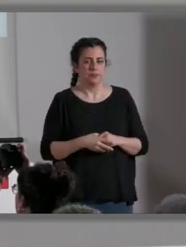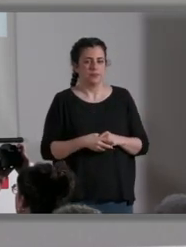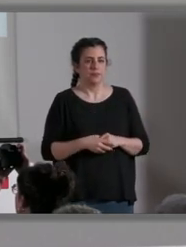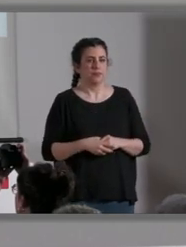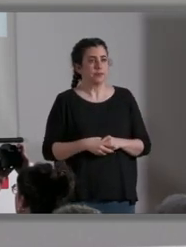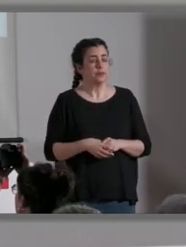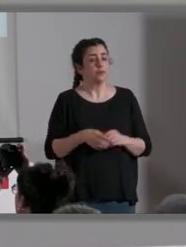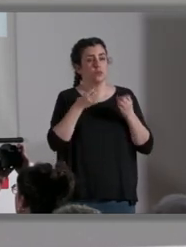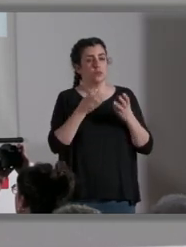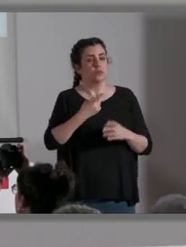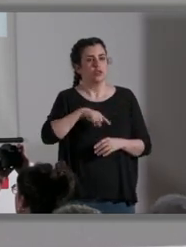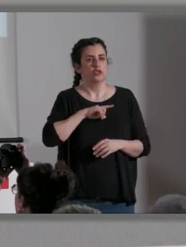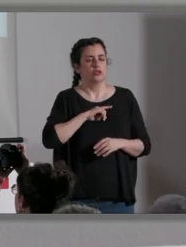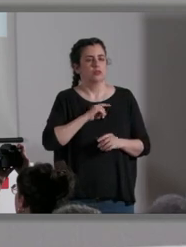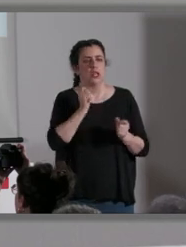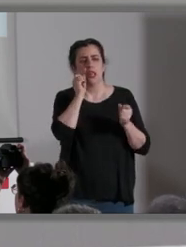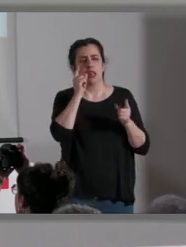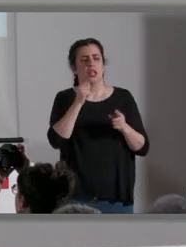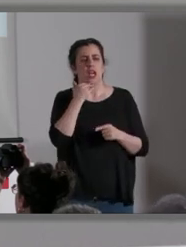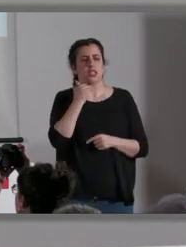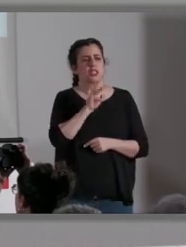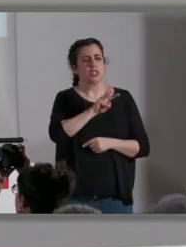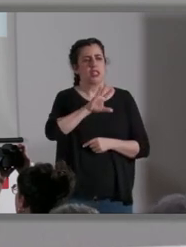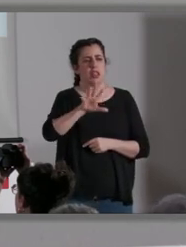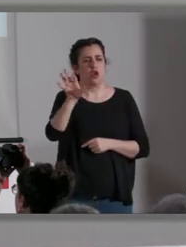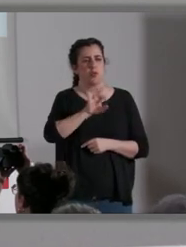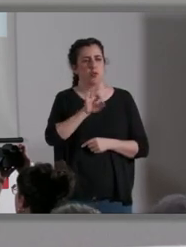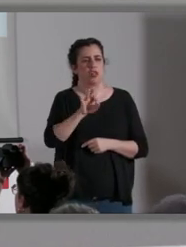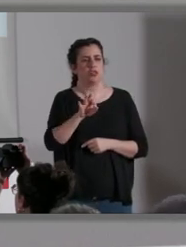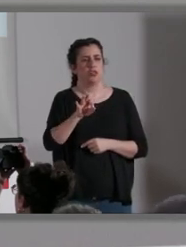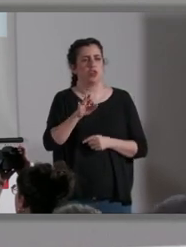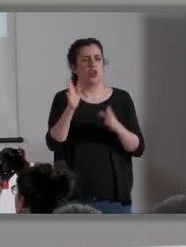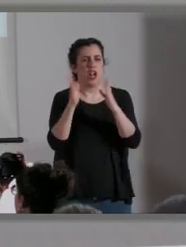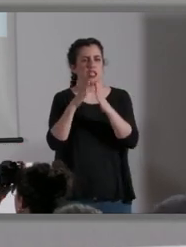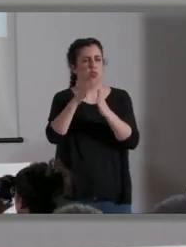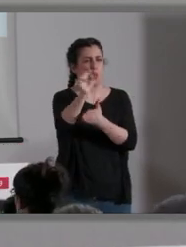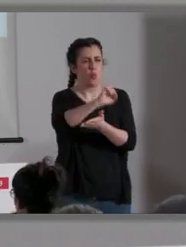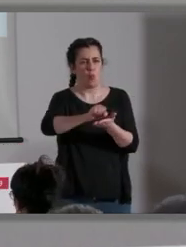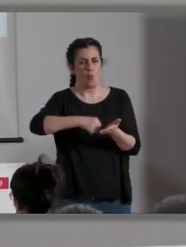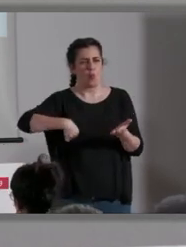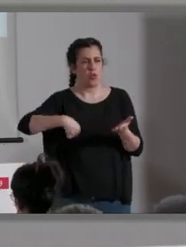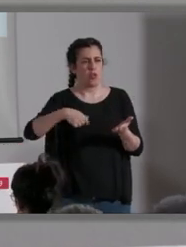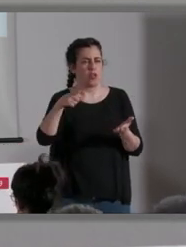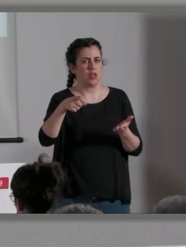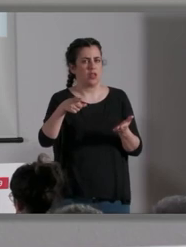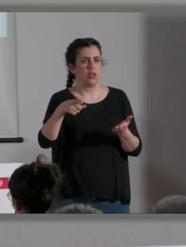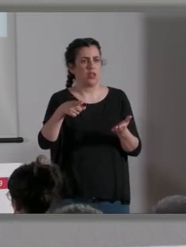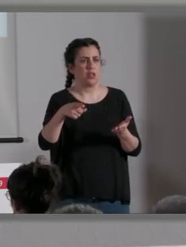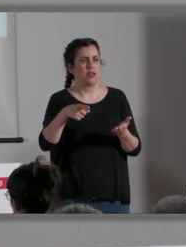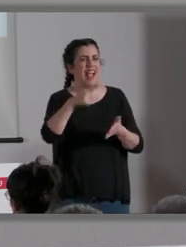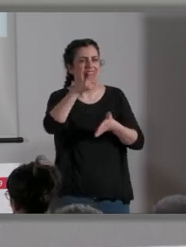Bueno, nos encontramos con que teníamos casi un 35% de vivienda vacía en el valle, cero oferta de alquiler,